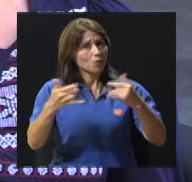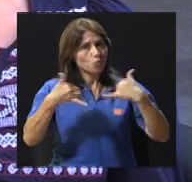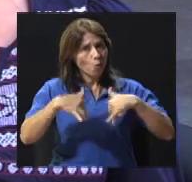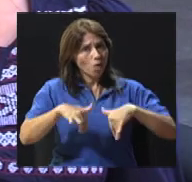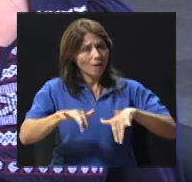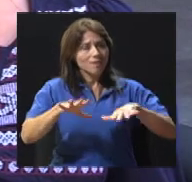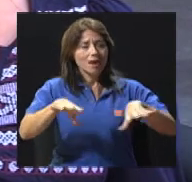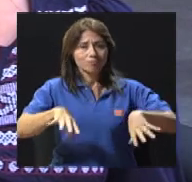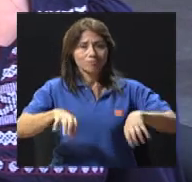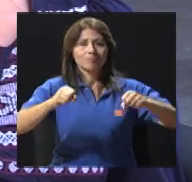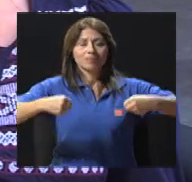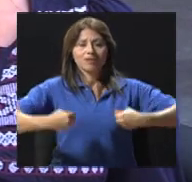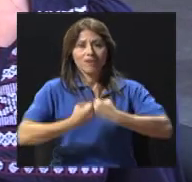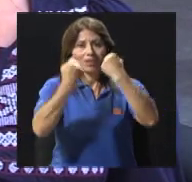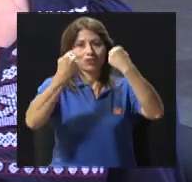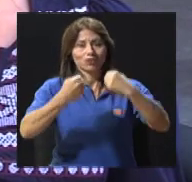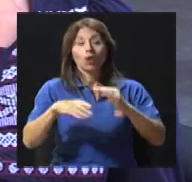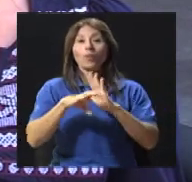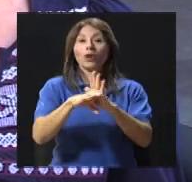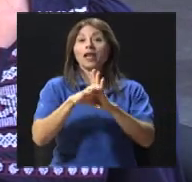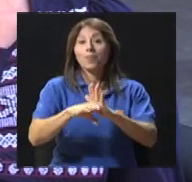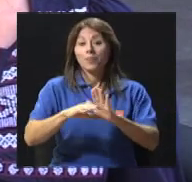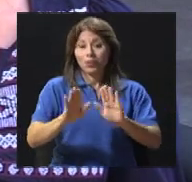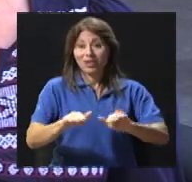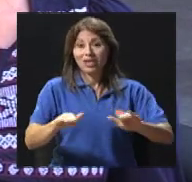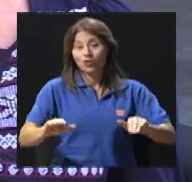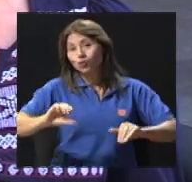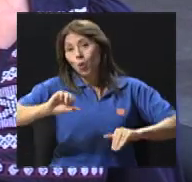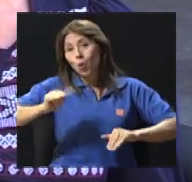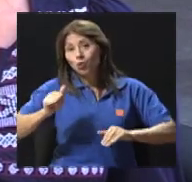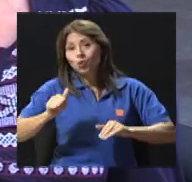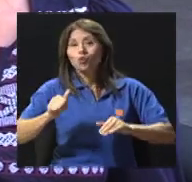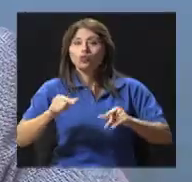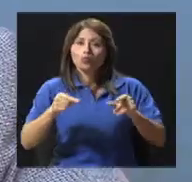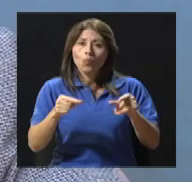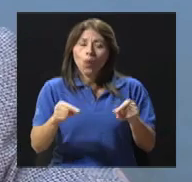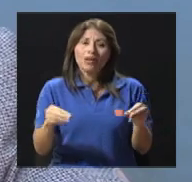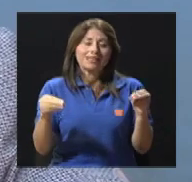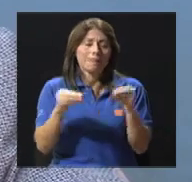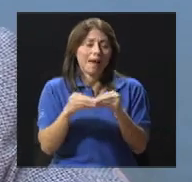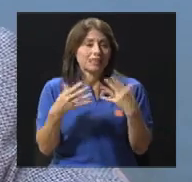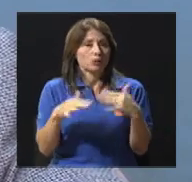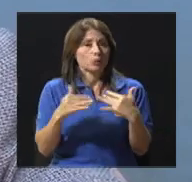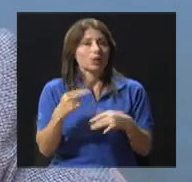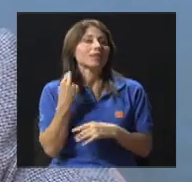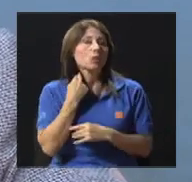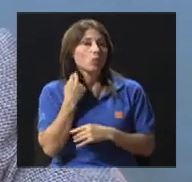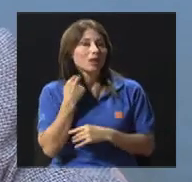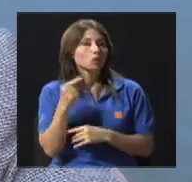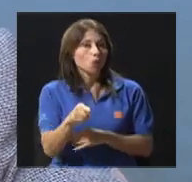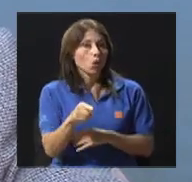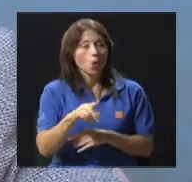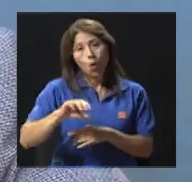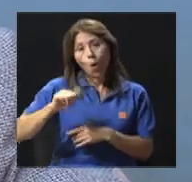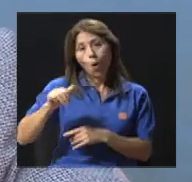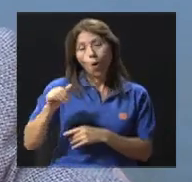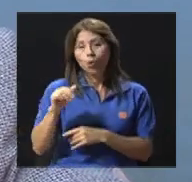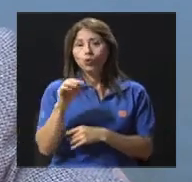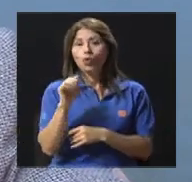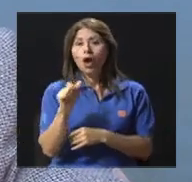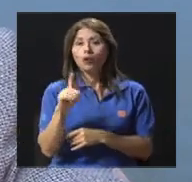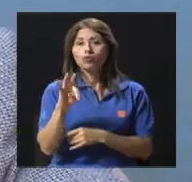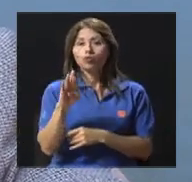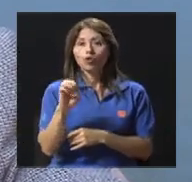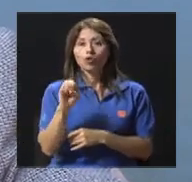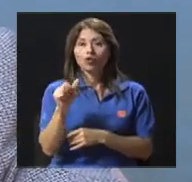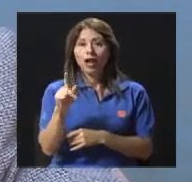importantes en el país. Ya tumores sólidos en niños, el más importante son los tumores de hueso o el osteosarcoma, que cuando afecta a estos pequeñitos, pues lógicamente